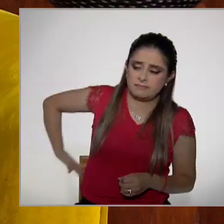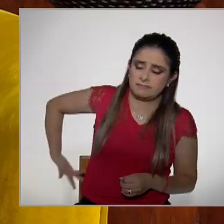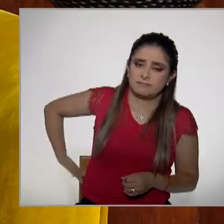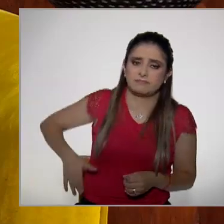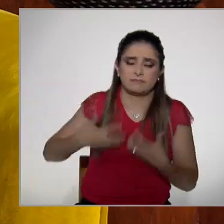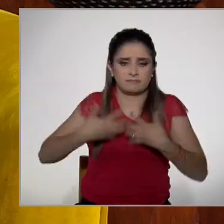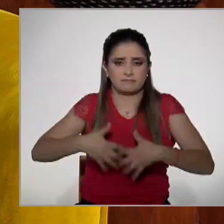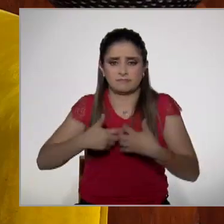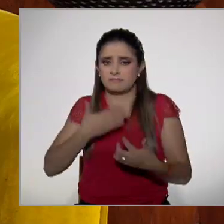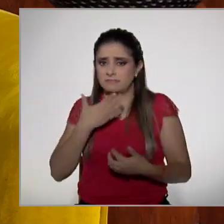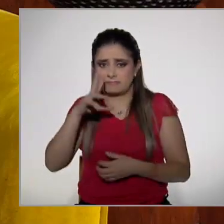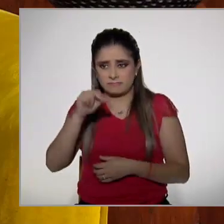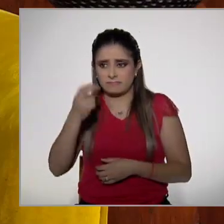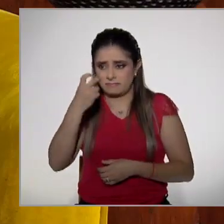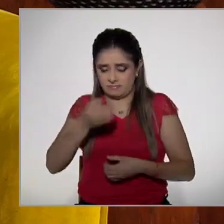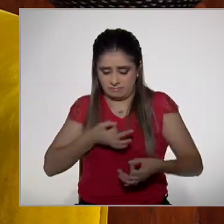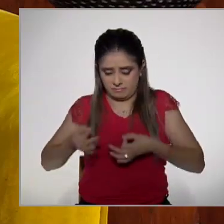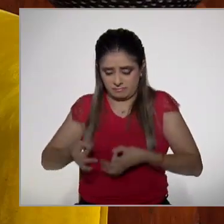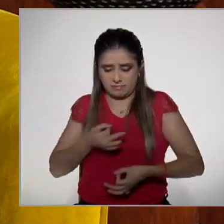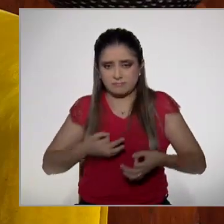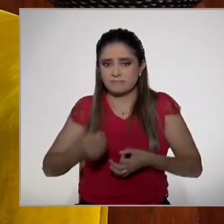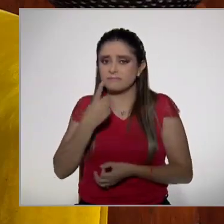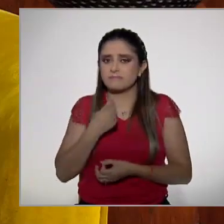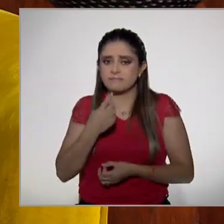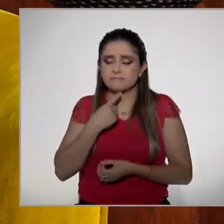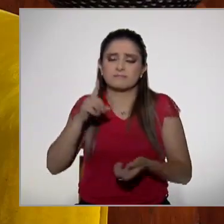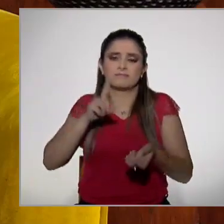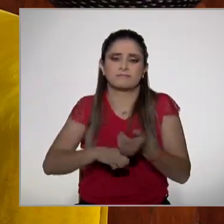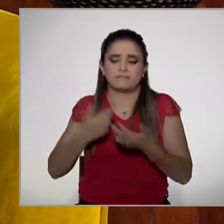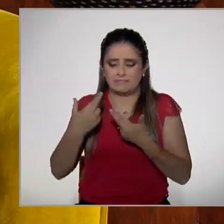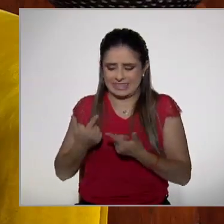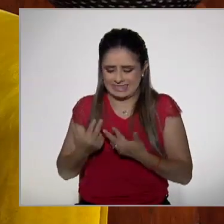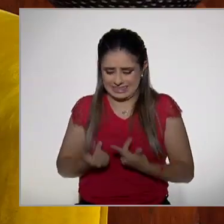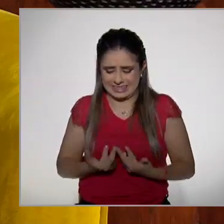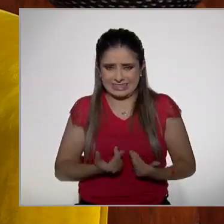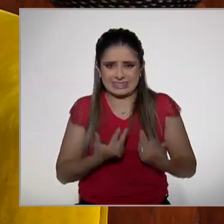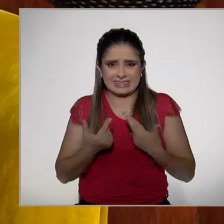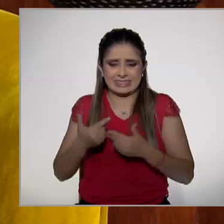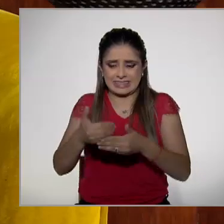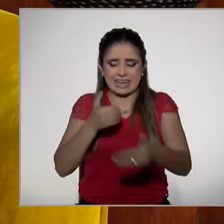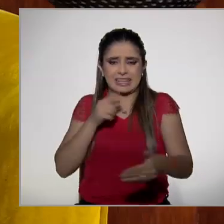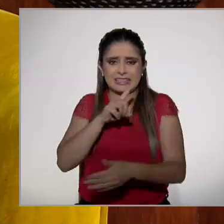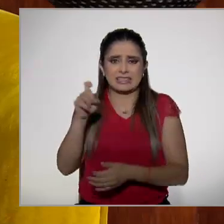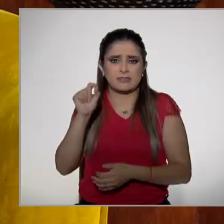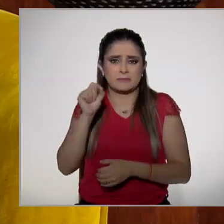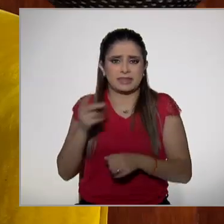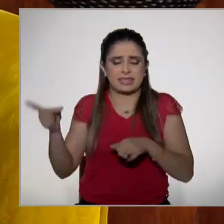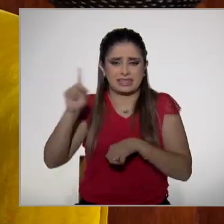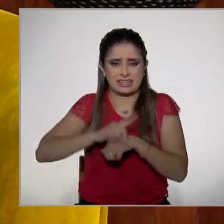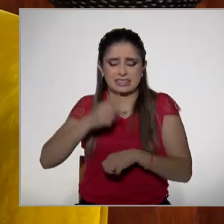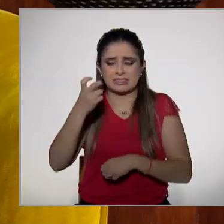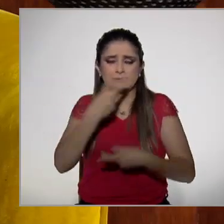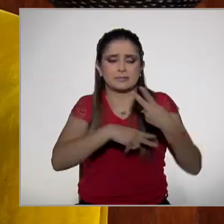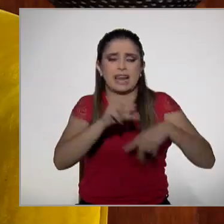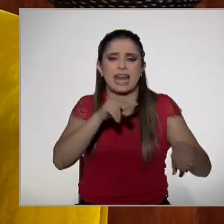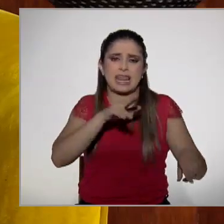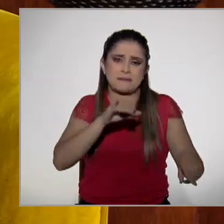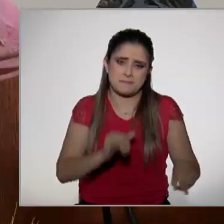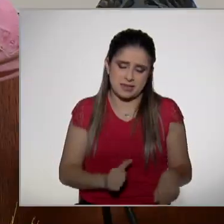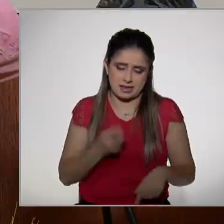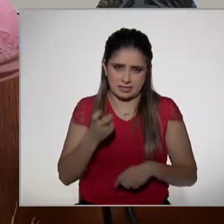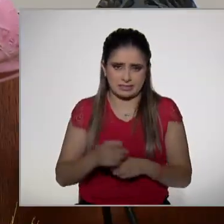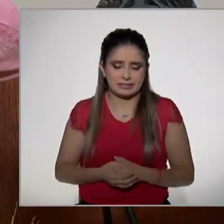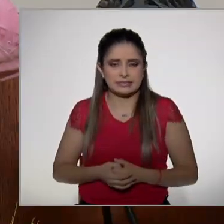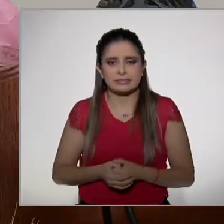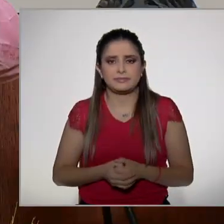que estos glóbulos rojos o que estas membranas se rompan antes de los 120 días congresos producir en ánimo entonces